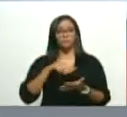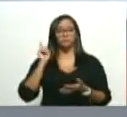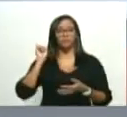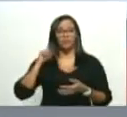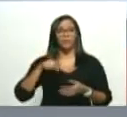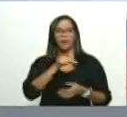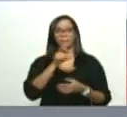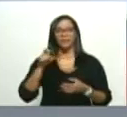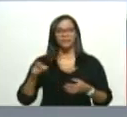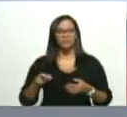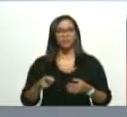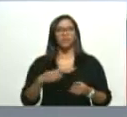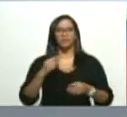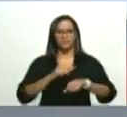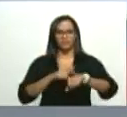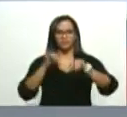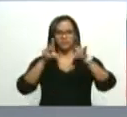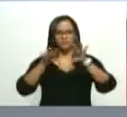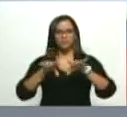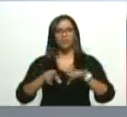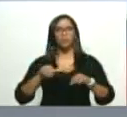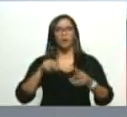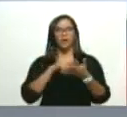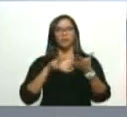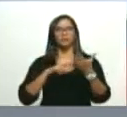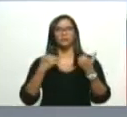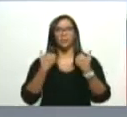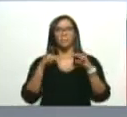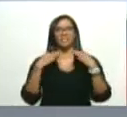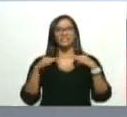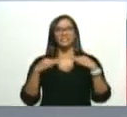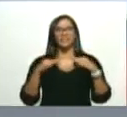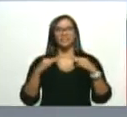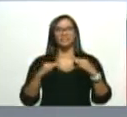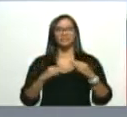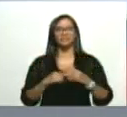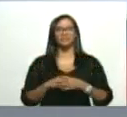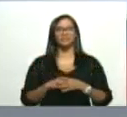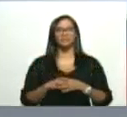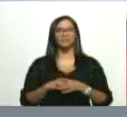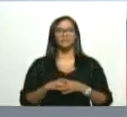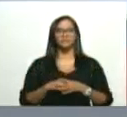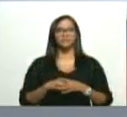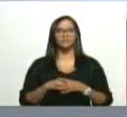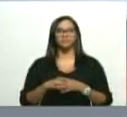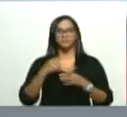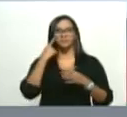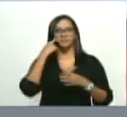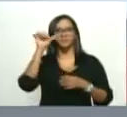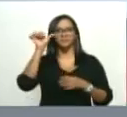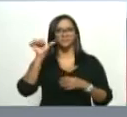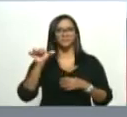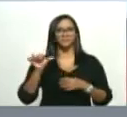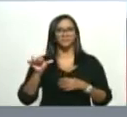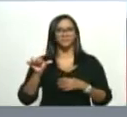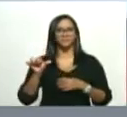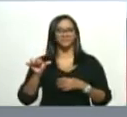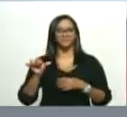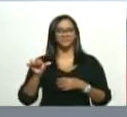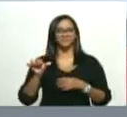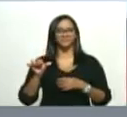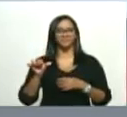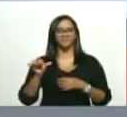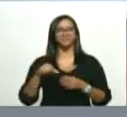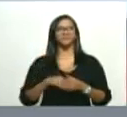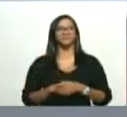personas que están escribiendo a esta hora y que voy a aprovechar para ver si puedo leer sus mensajes en este instante. Vamos a ver. Ajá, cha, cha, cha,